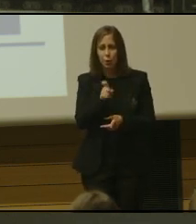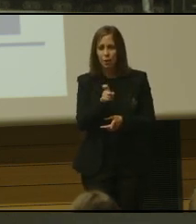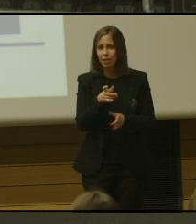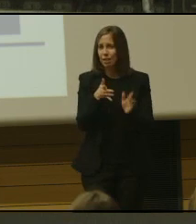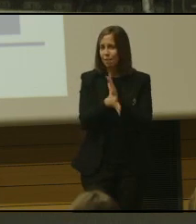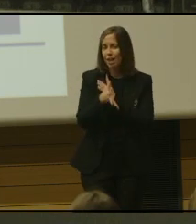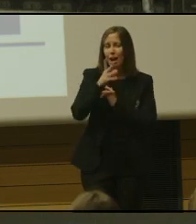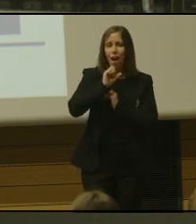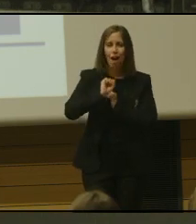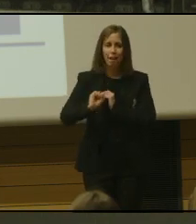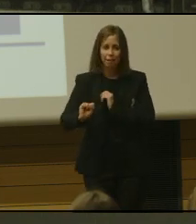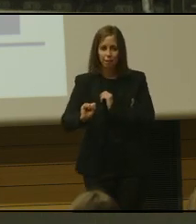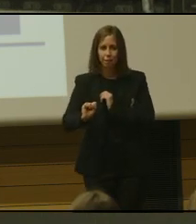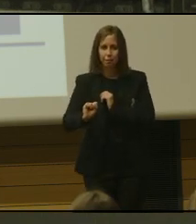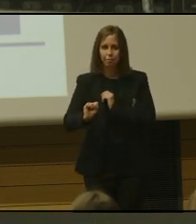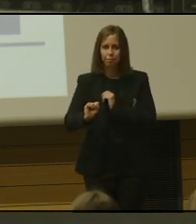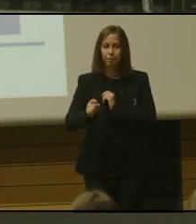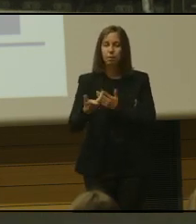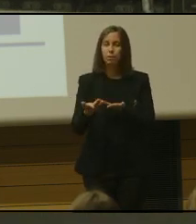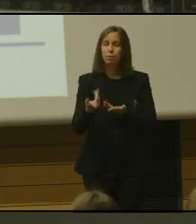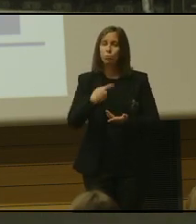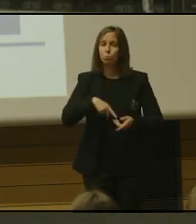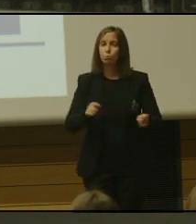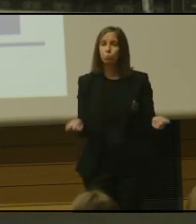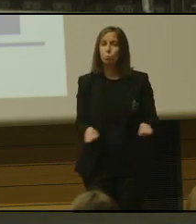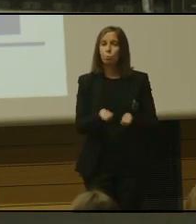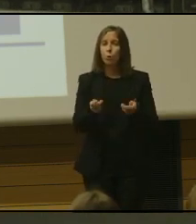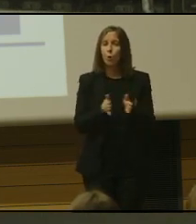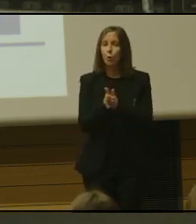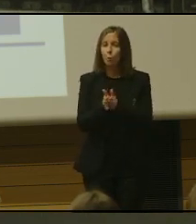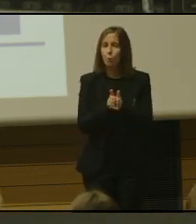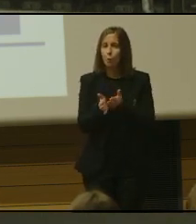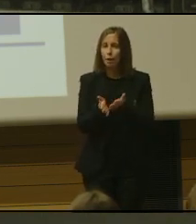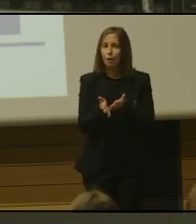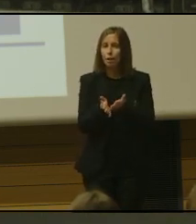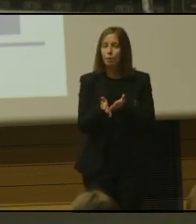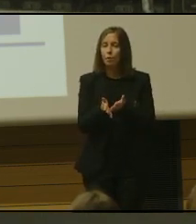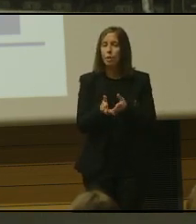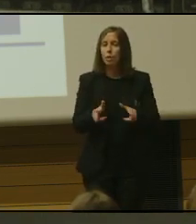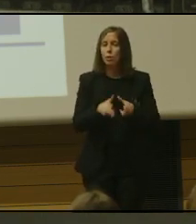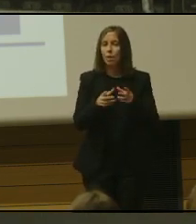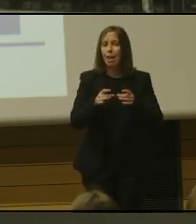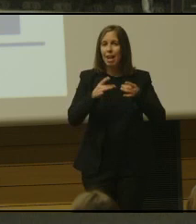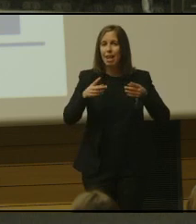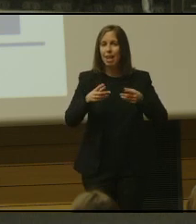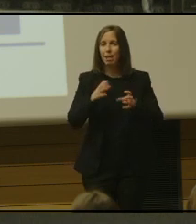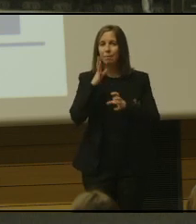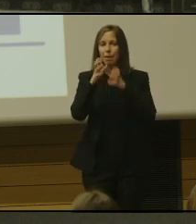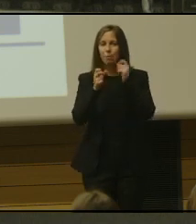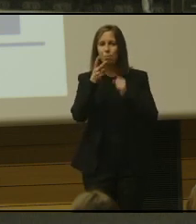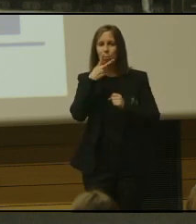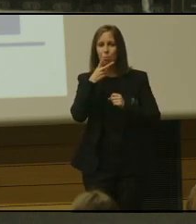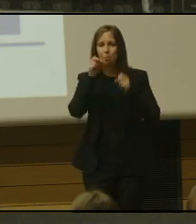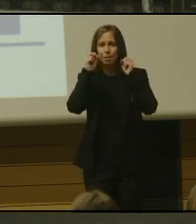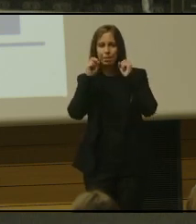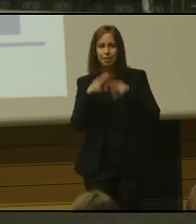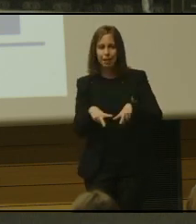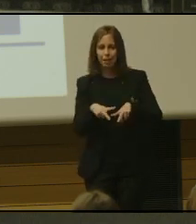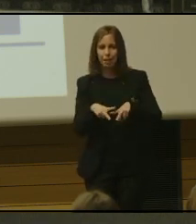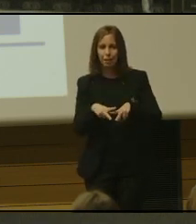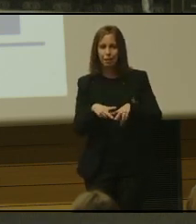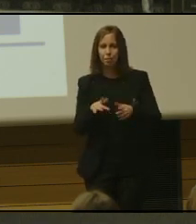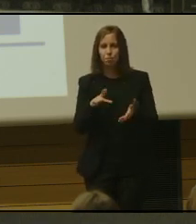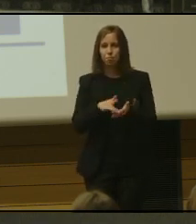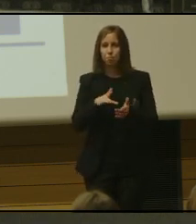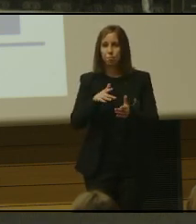tal nosotros deberíamos promover una sociedad libre de humo de tabaco desde, pues yo diría casi